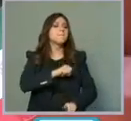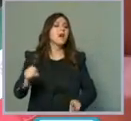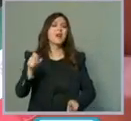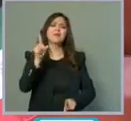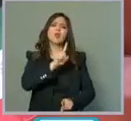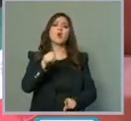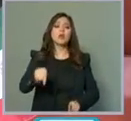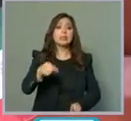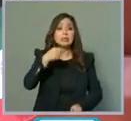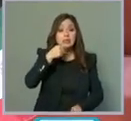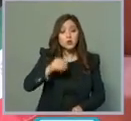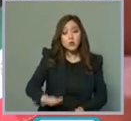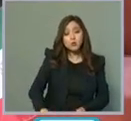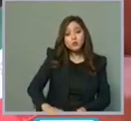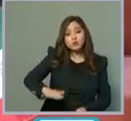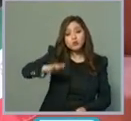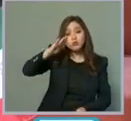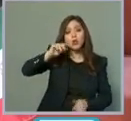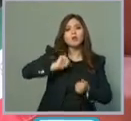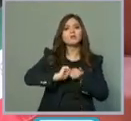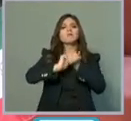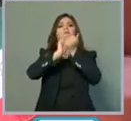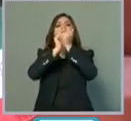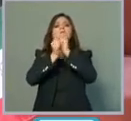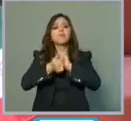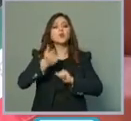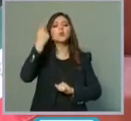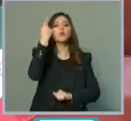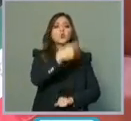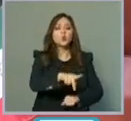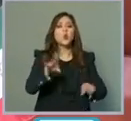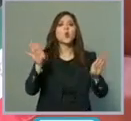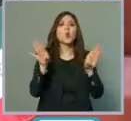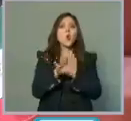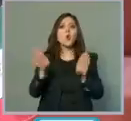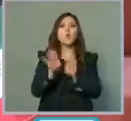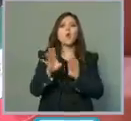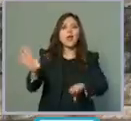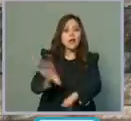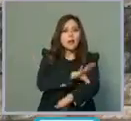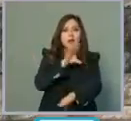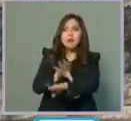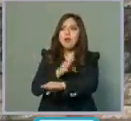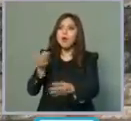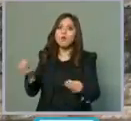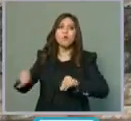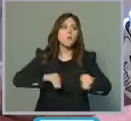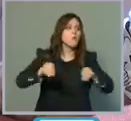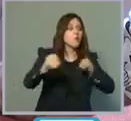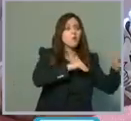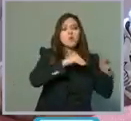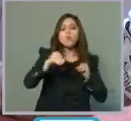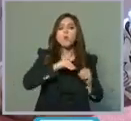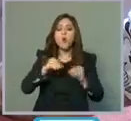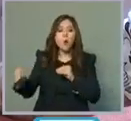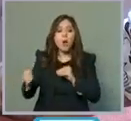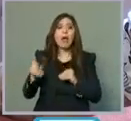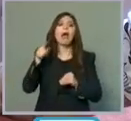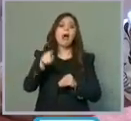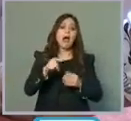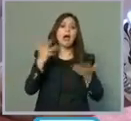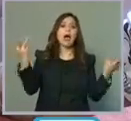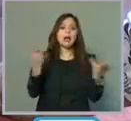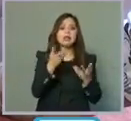creciendo y como bien dices tú, tienen un gasto de energía muy importante calórico por su alta cantidad de movimiento. ¿Qué vamos a hacer? Vamos a darle